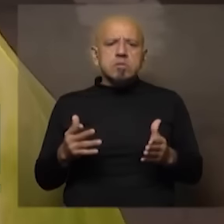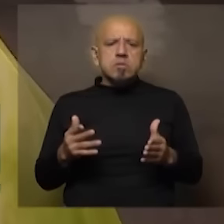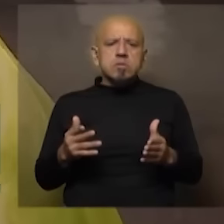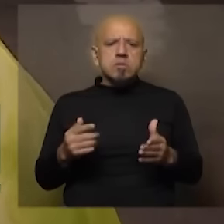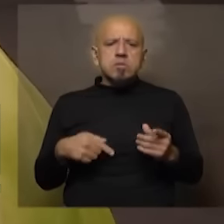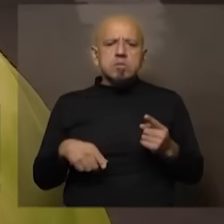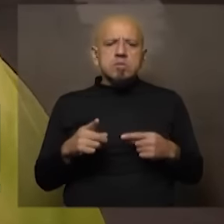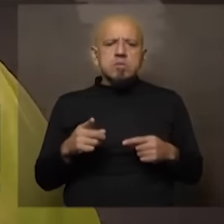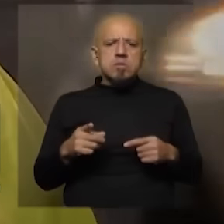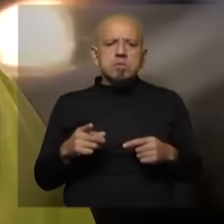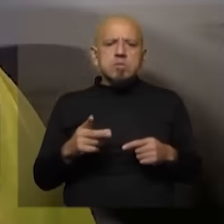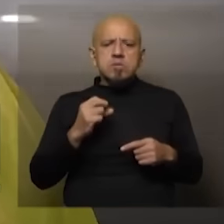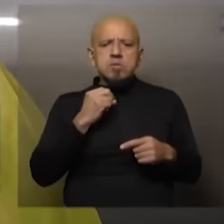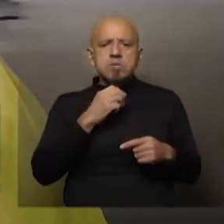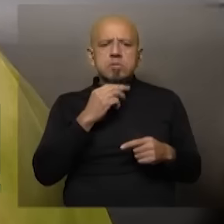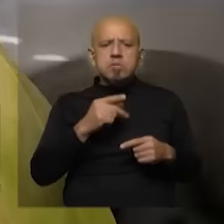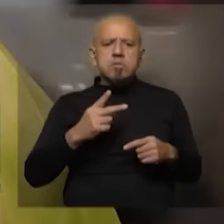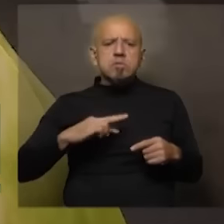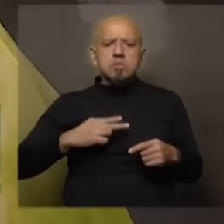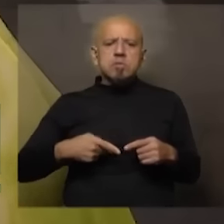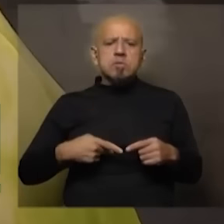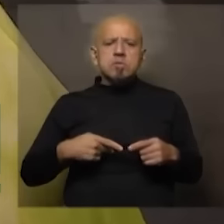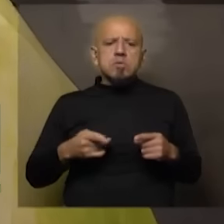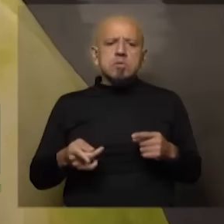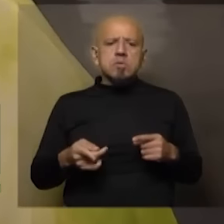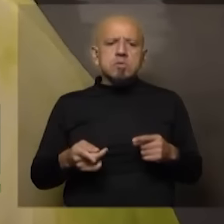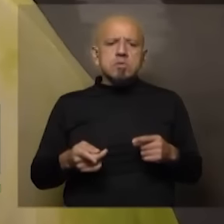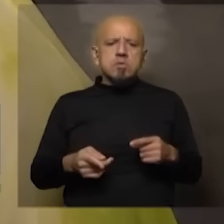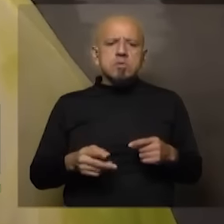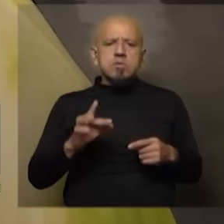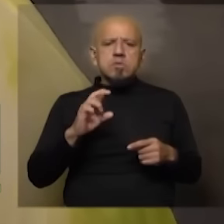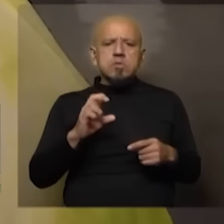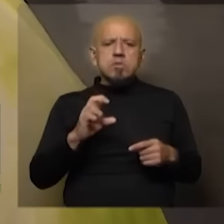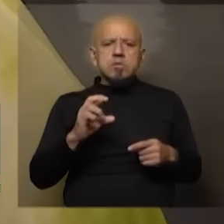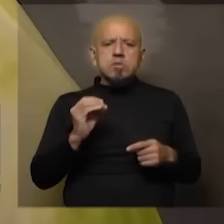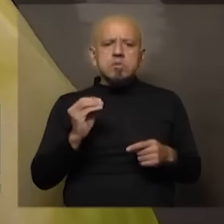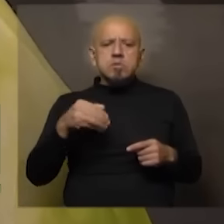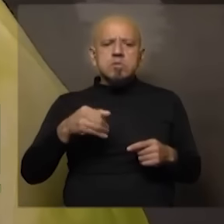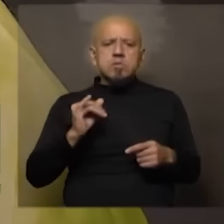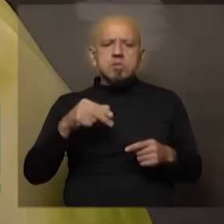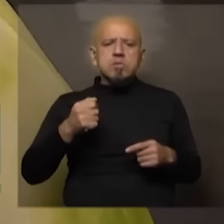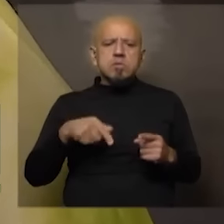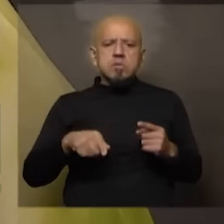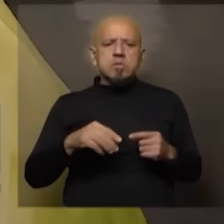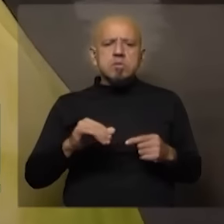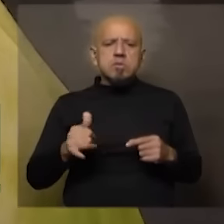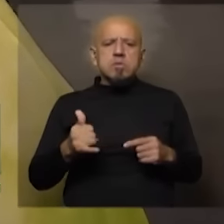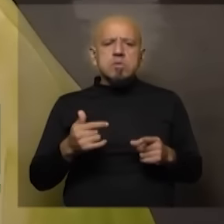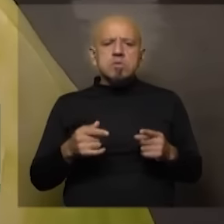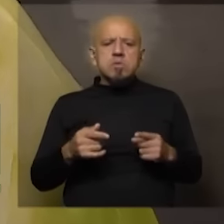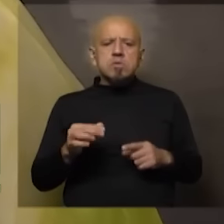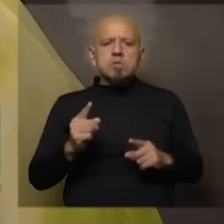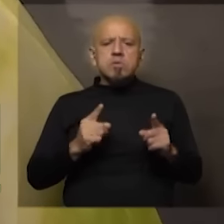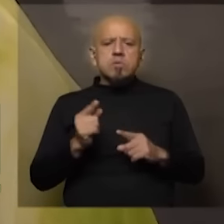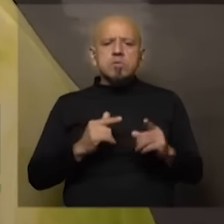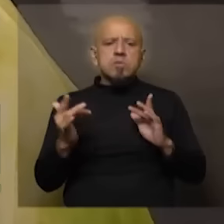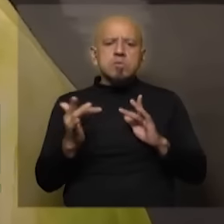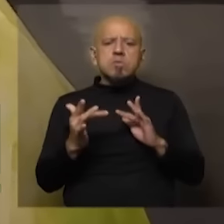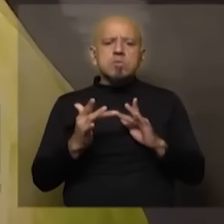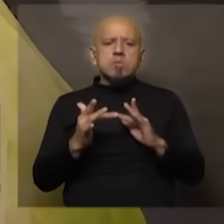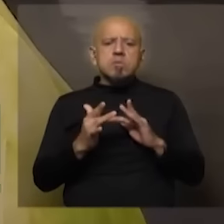la chica trans que realiza la denuncia, o tanto Romina Celeste, que es quien la hace pública en sus redes sociales, ¿tuvo algún contacto